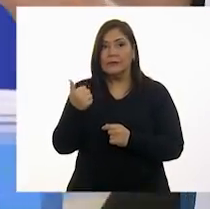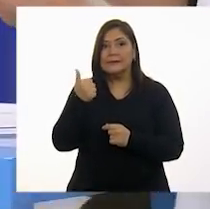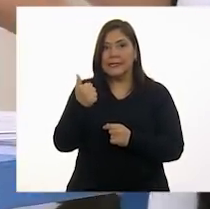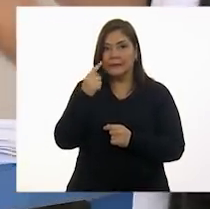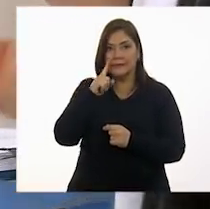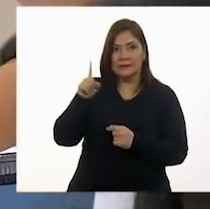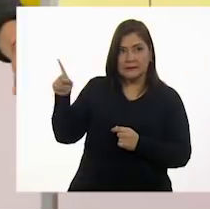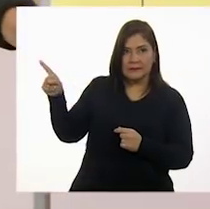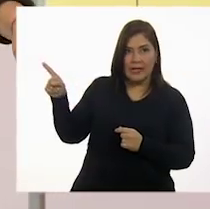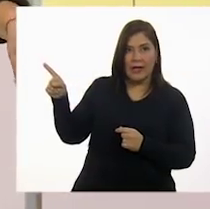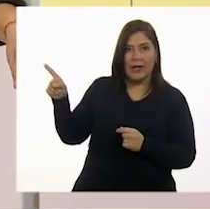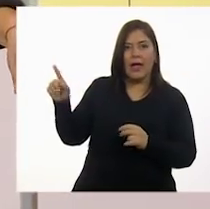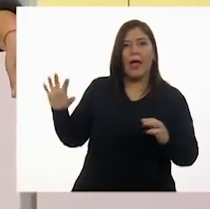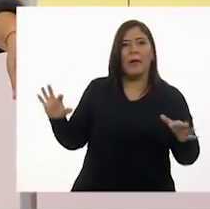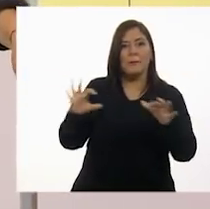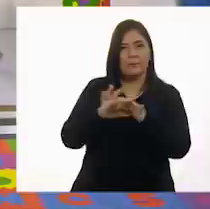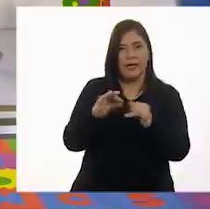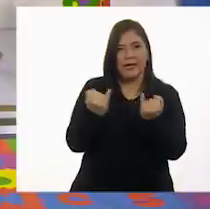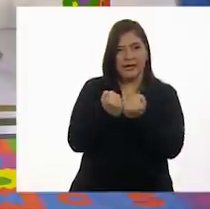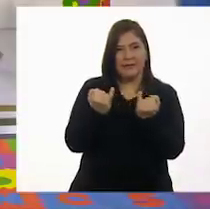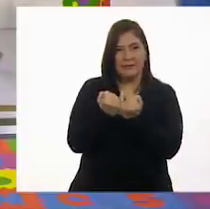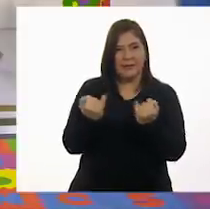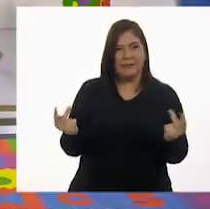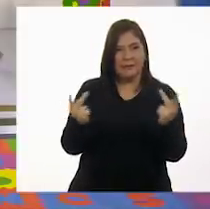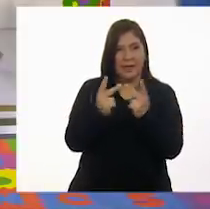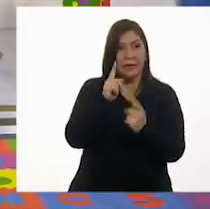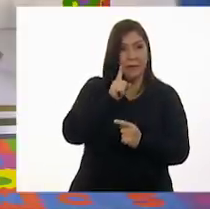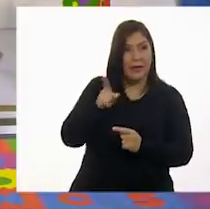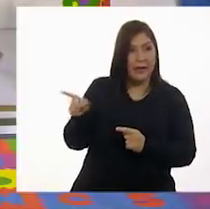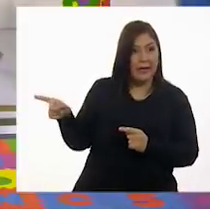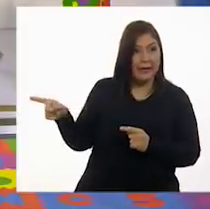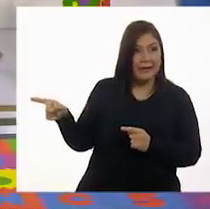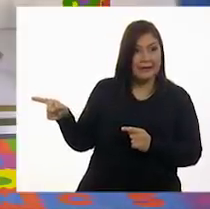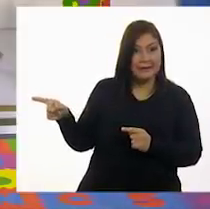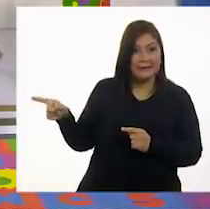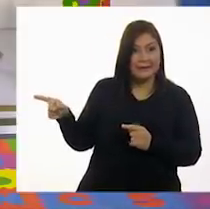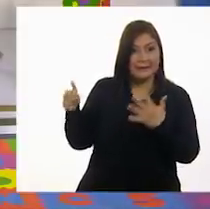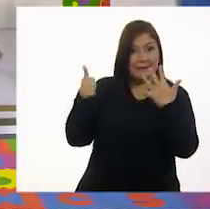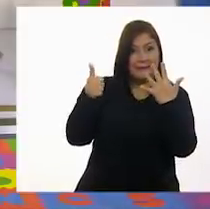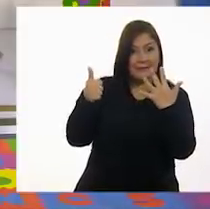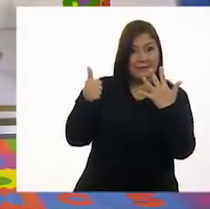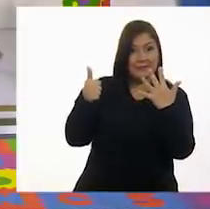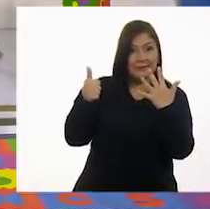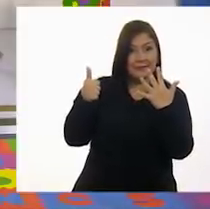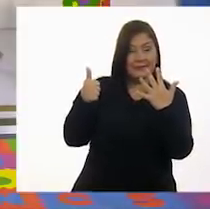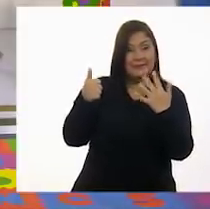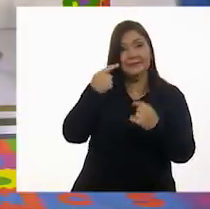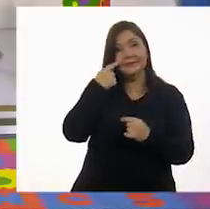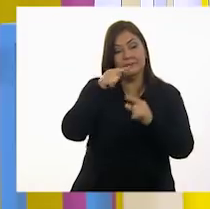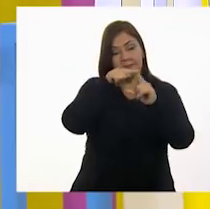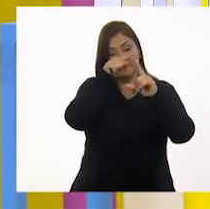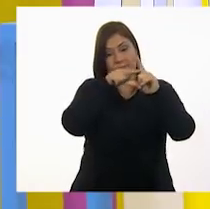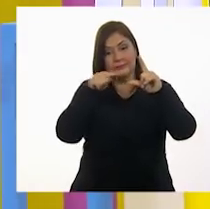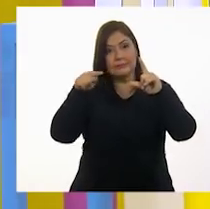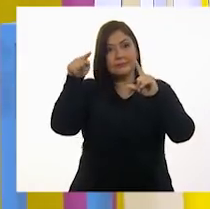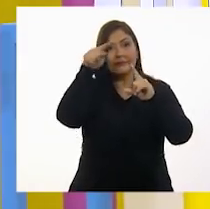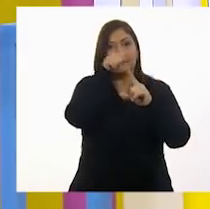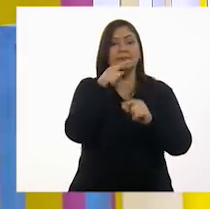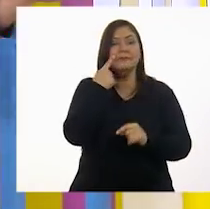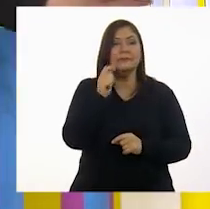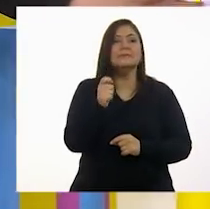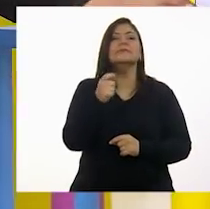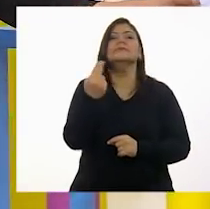1, 2, 3, 4, 5, 6. Como ese que está ahí también. Mira, son 6, tienes razón. Ahora, vamos a identificar